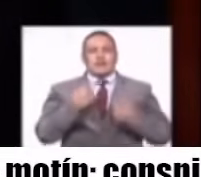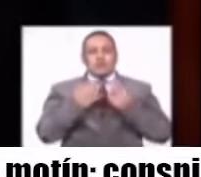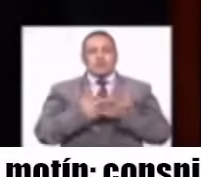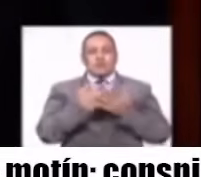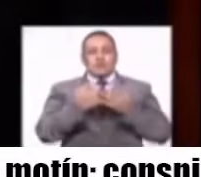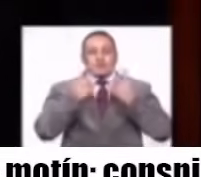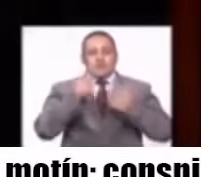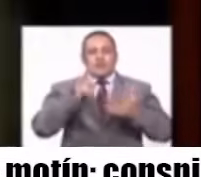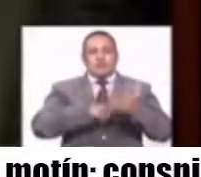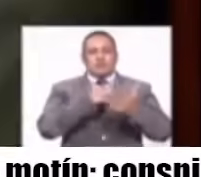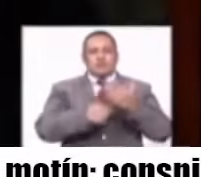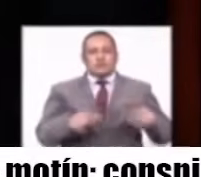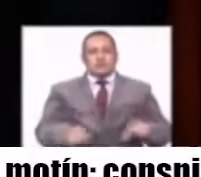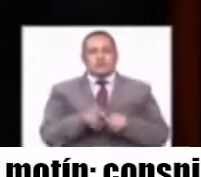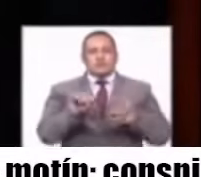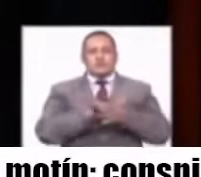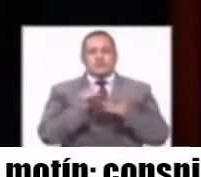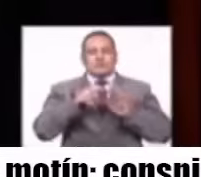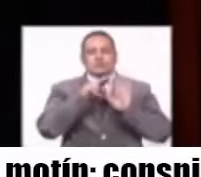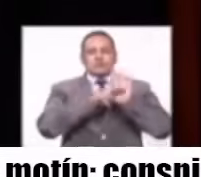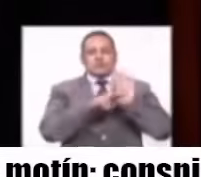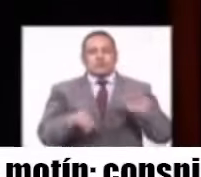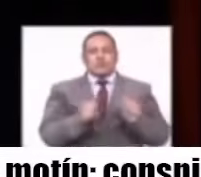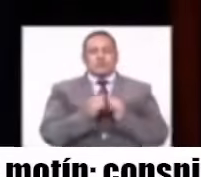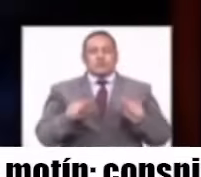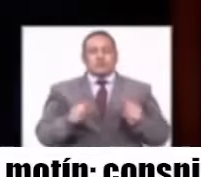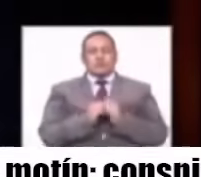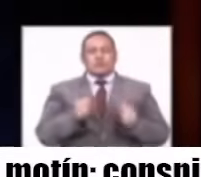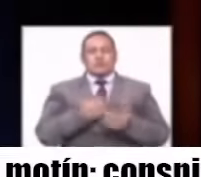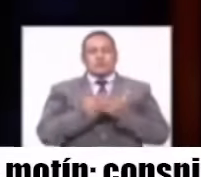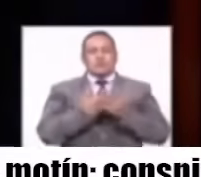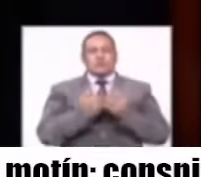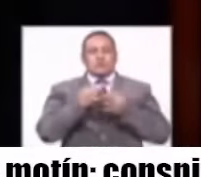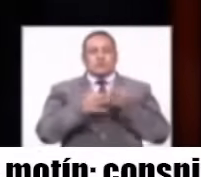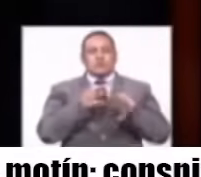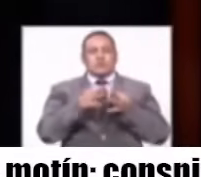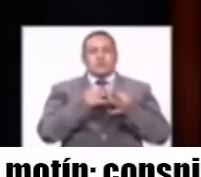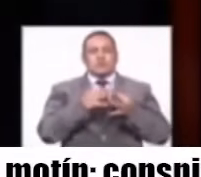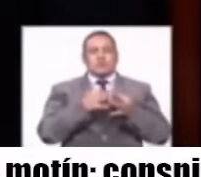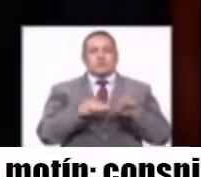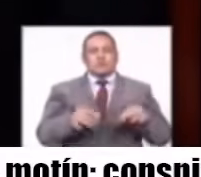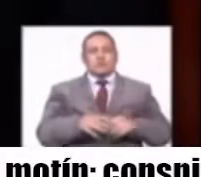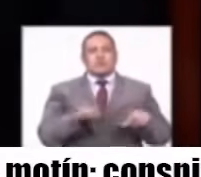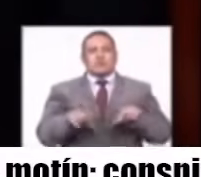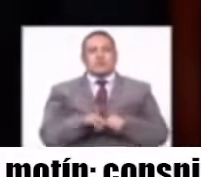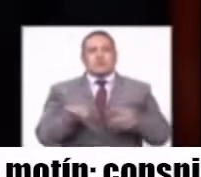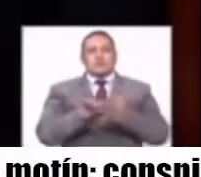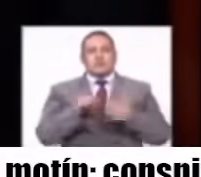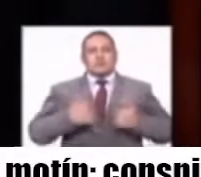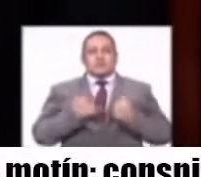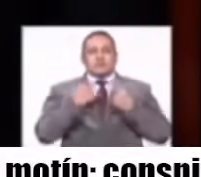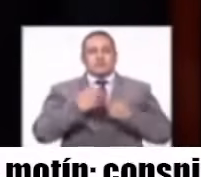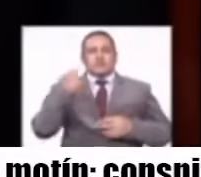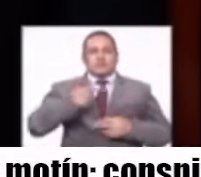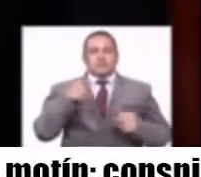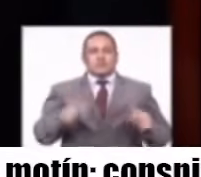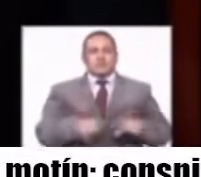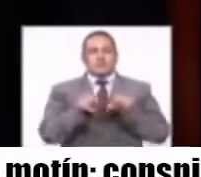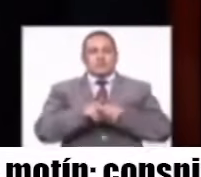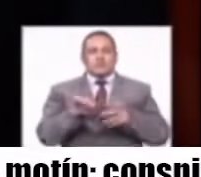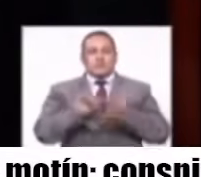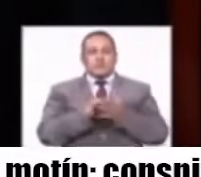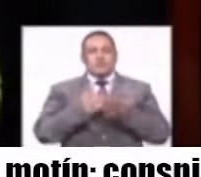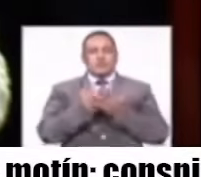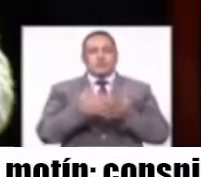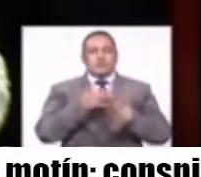y afectación a los contenidos normativos de dichos preceptos constitucionales. Segunda, esta delegatura estima